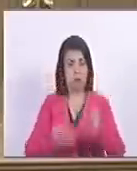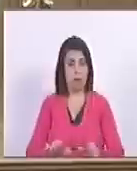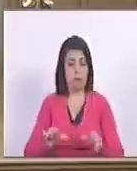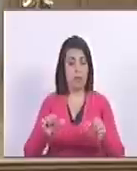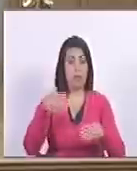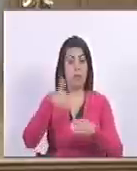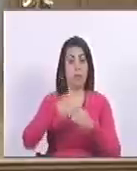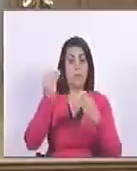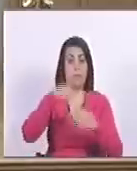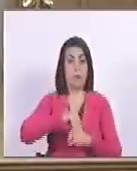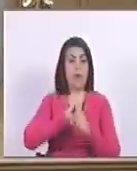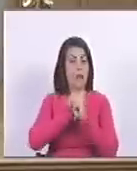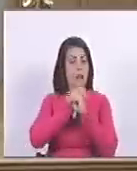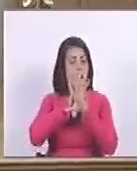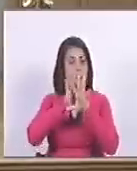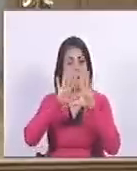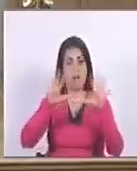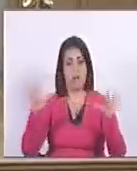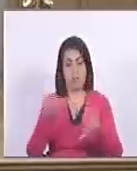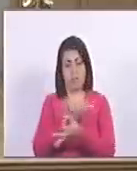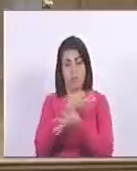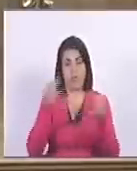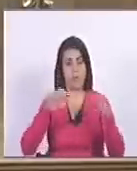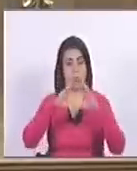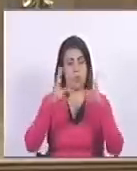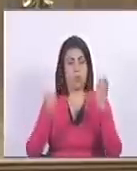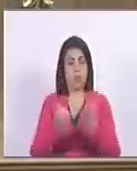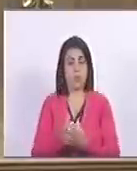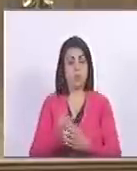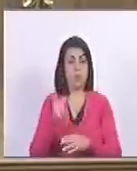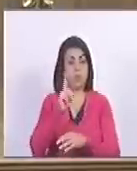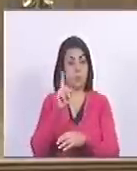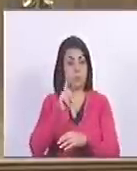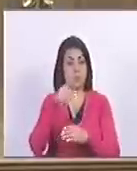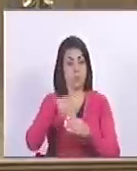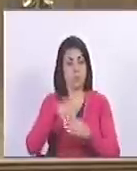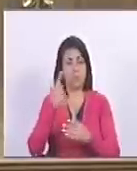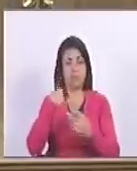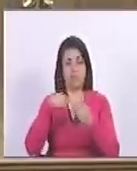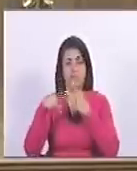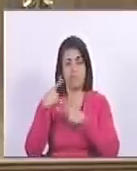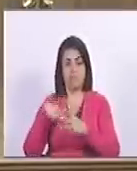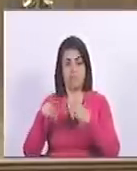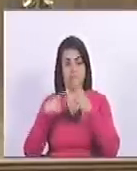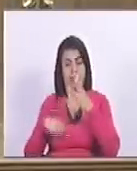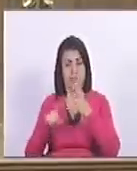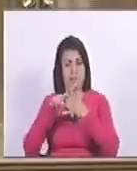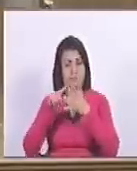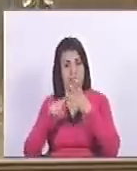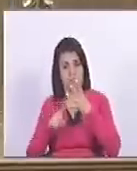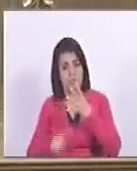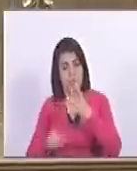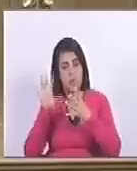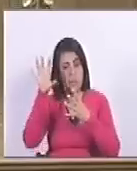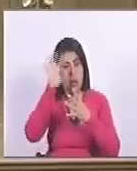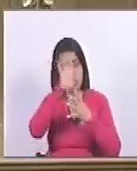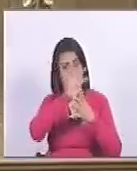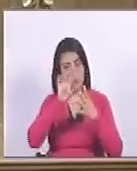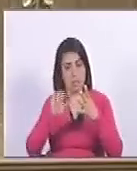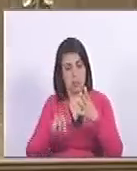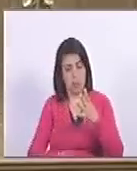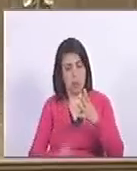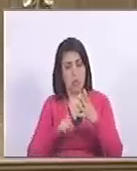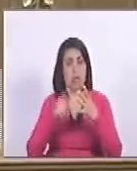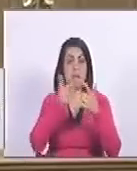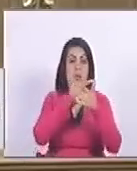electoral más transparente e impecable del mundo. No elecciones de segundo y tercer grado como en esos países.